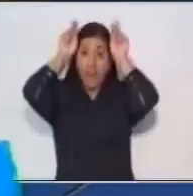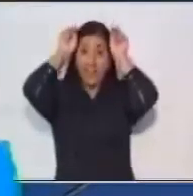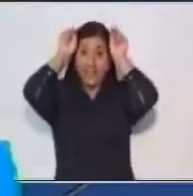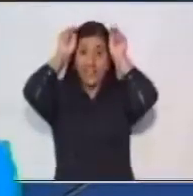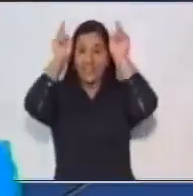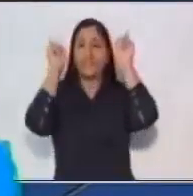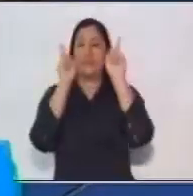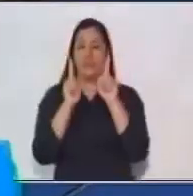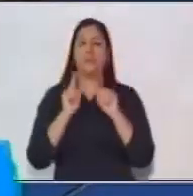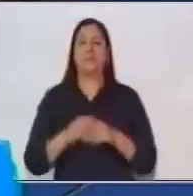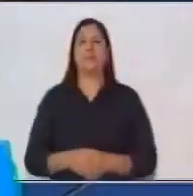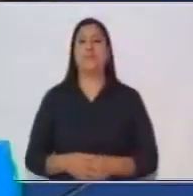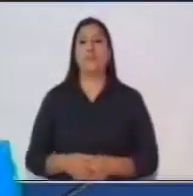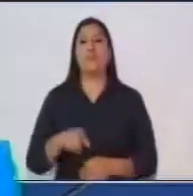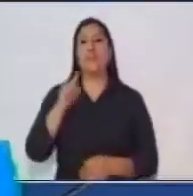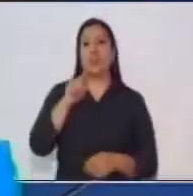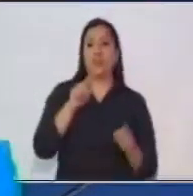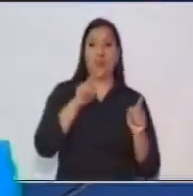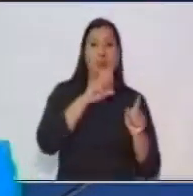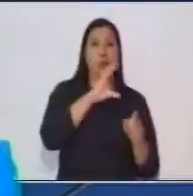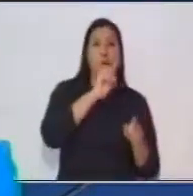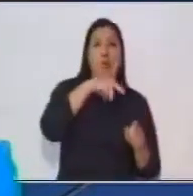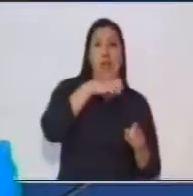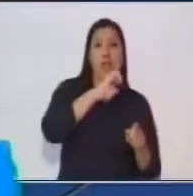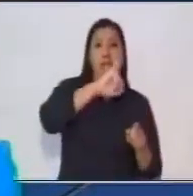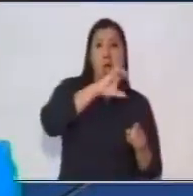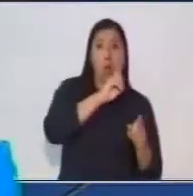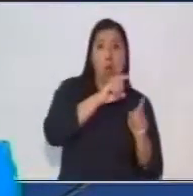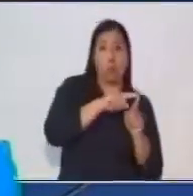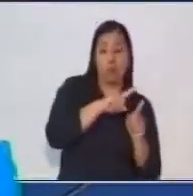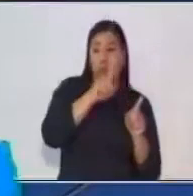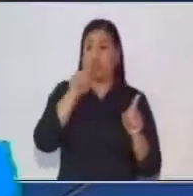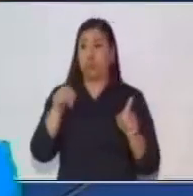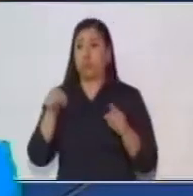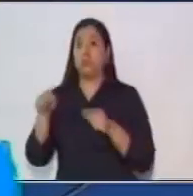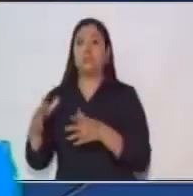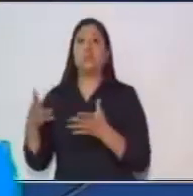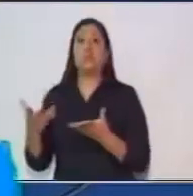su antónimo es rápido